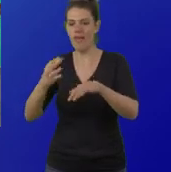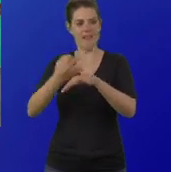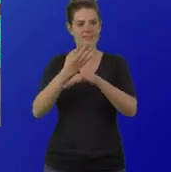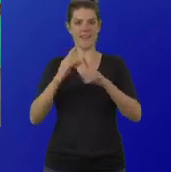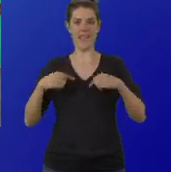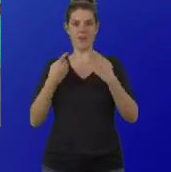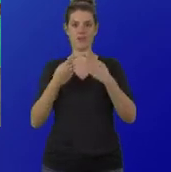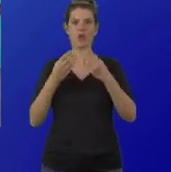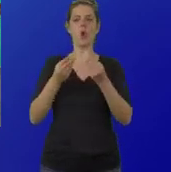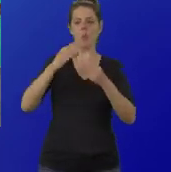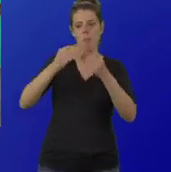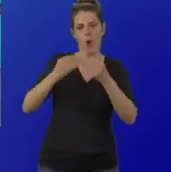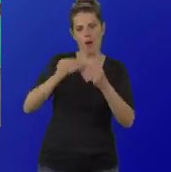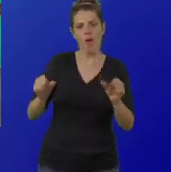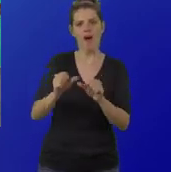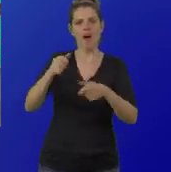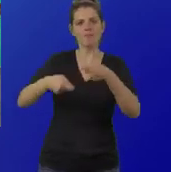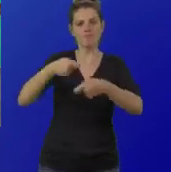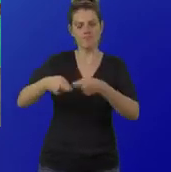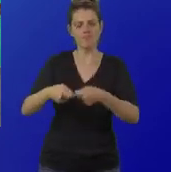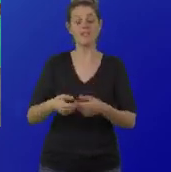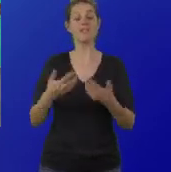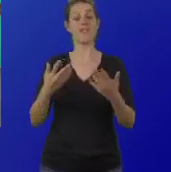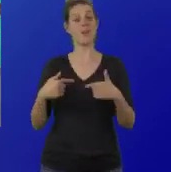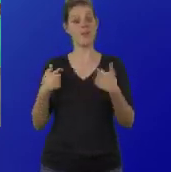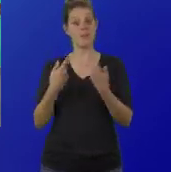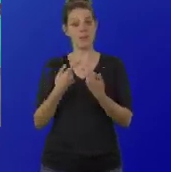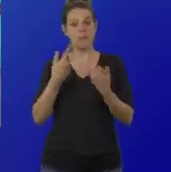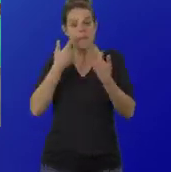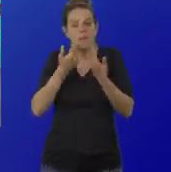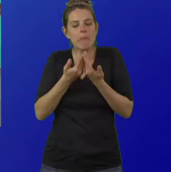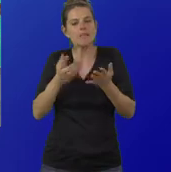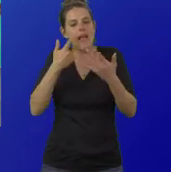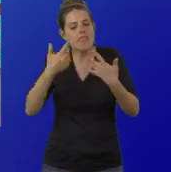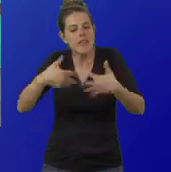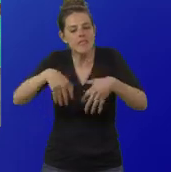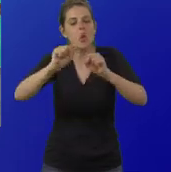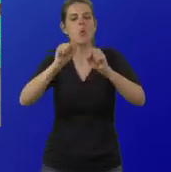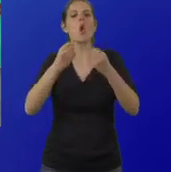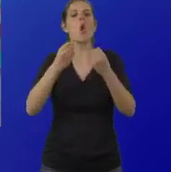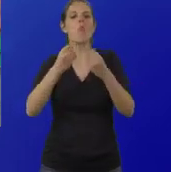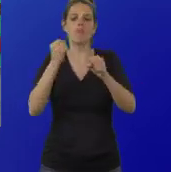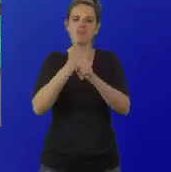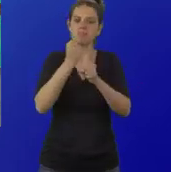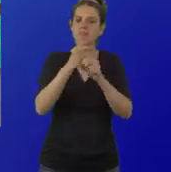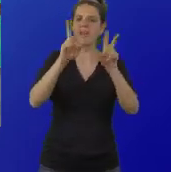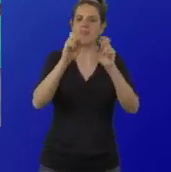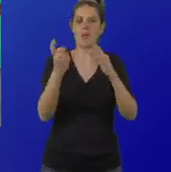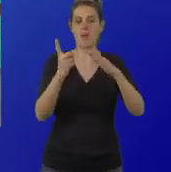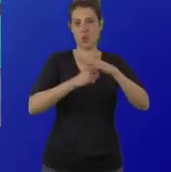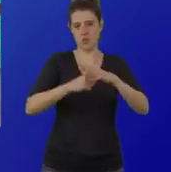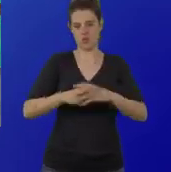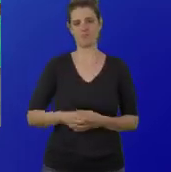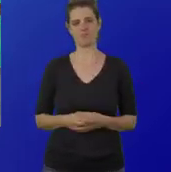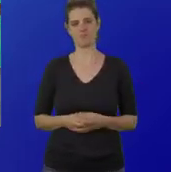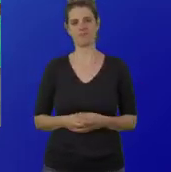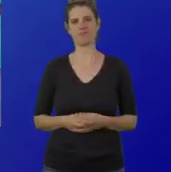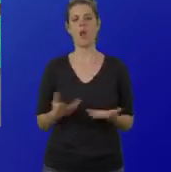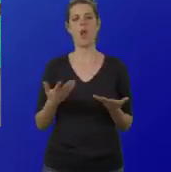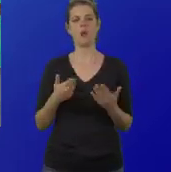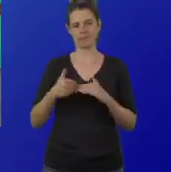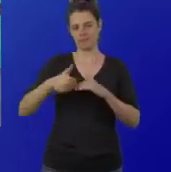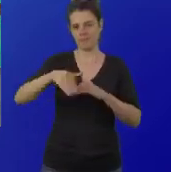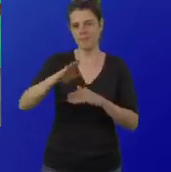programar. Y ahí es donde nosotros empezamos a descubrir cómo se trabaja la inclusión. Más adelante se verán algunos